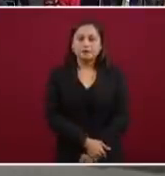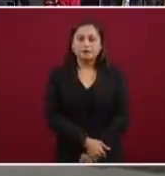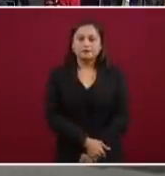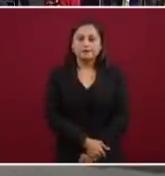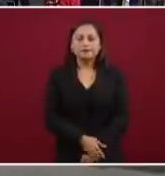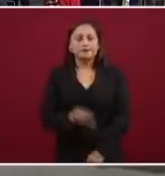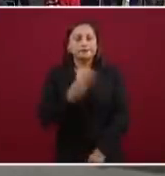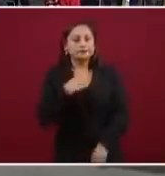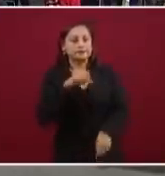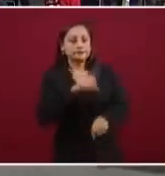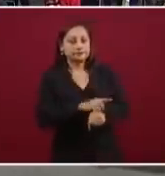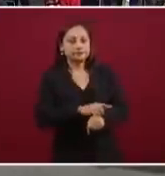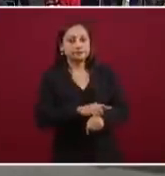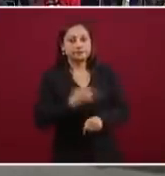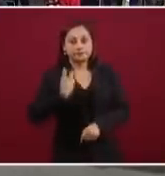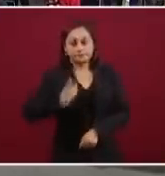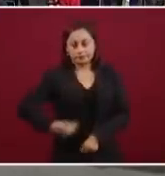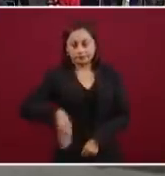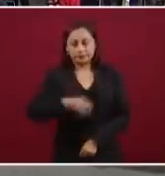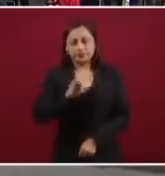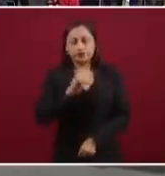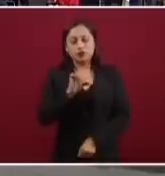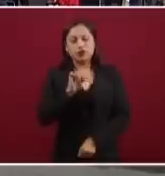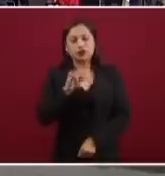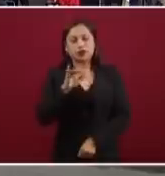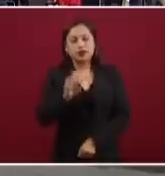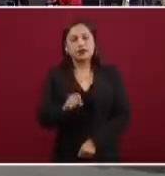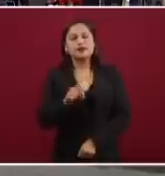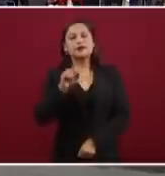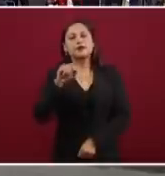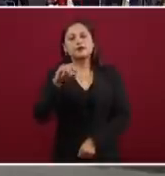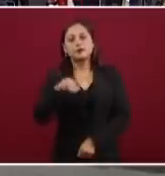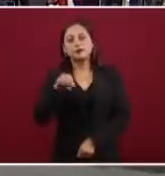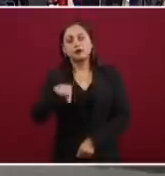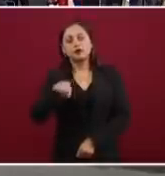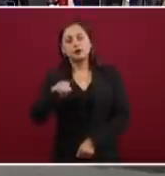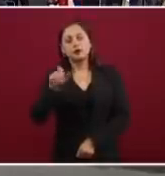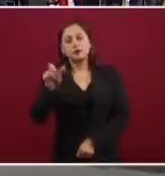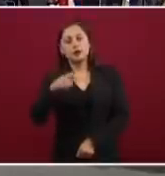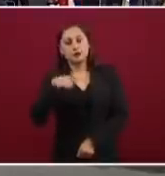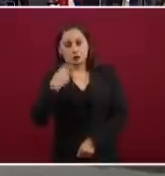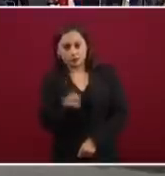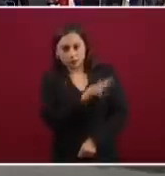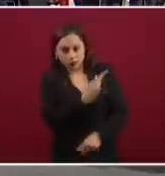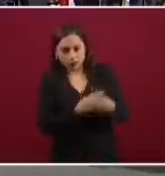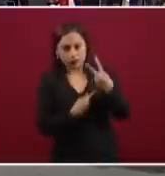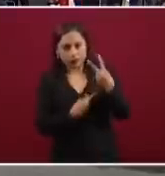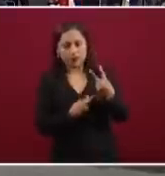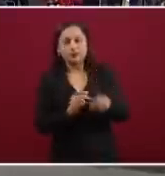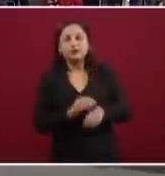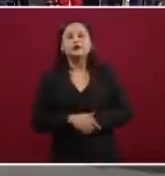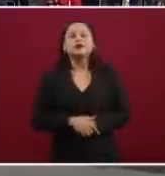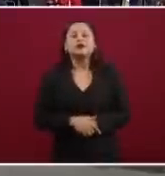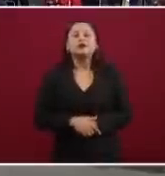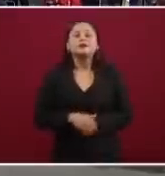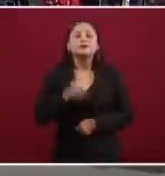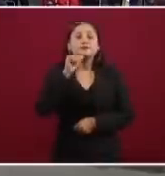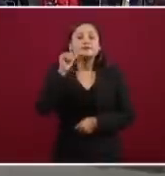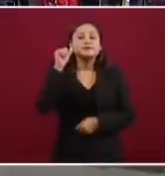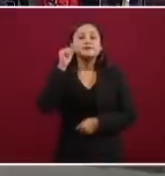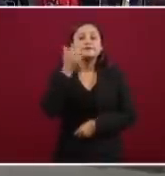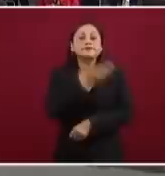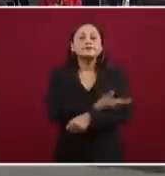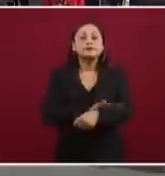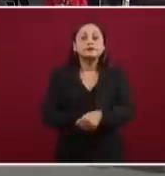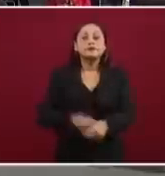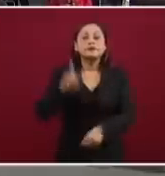Buenos días, presidente. Jocelyn Gutiérrez, de Político.mx, para hacerle dos preguntas, si me permite. Ayer por la tarde, Rosario Robles hizo